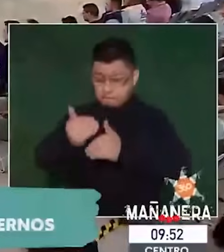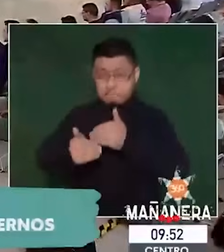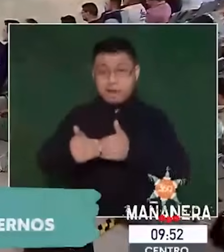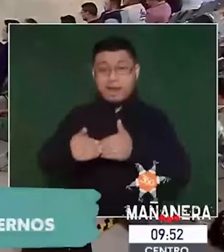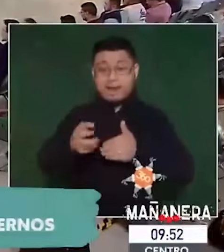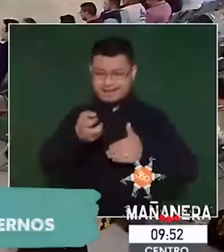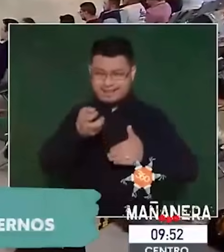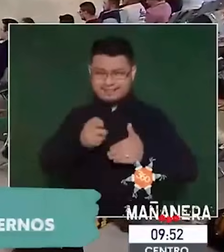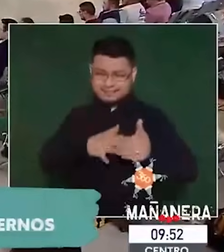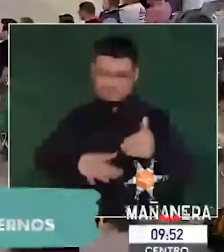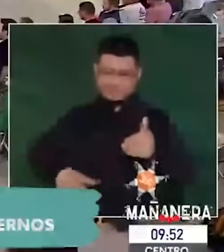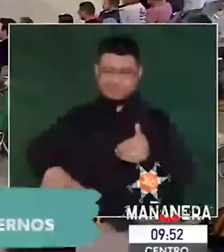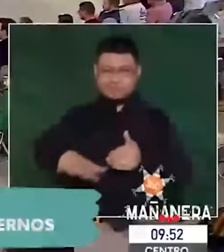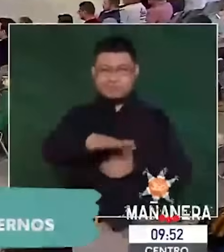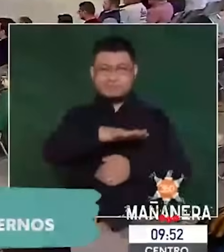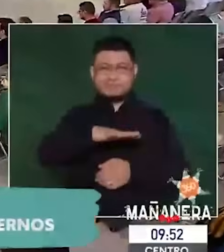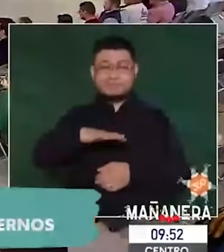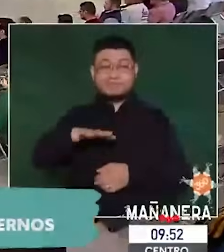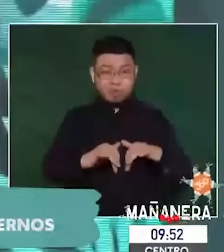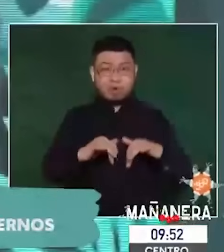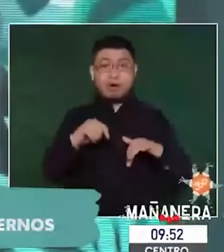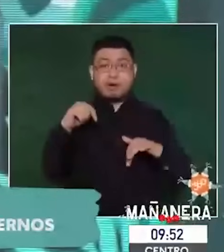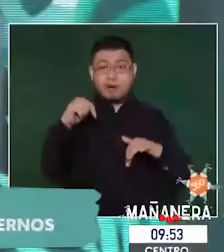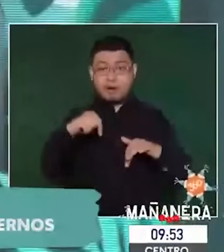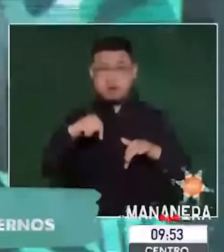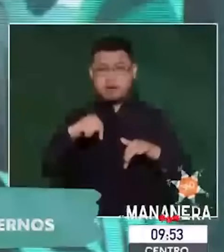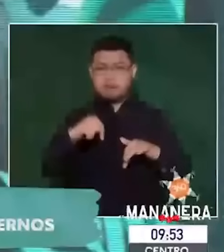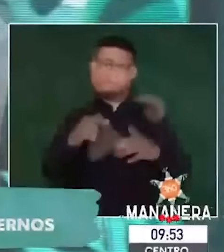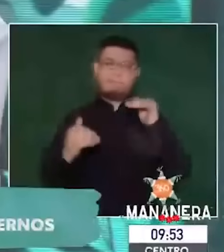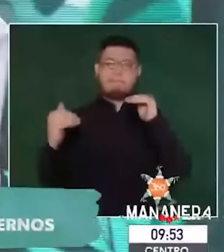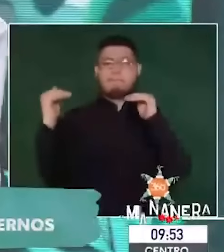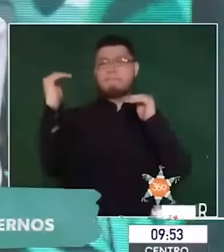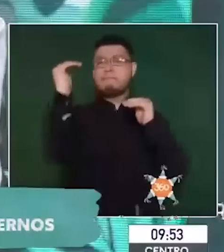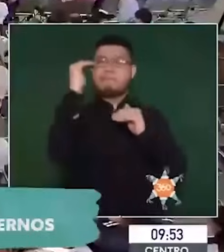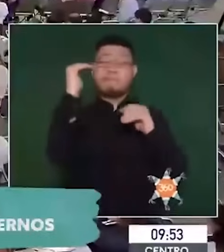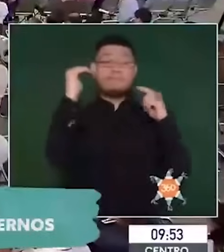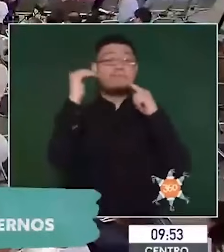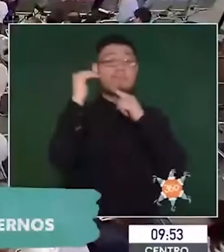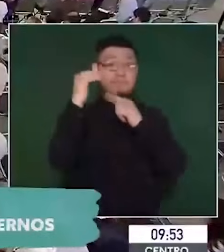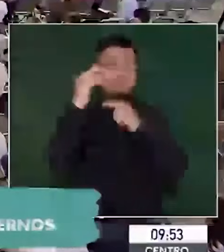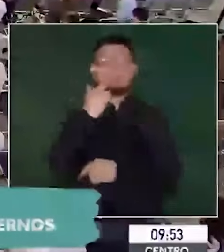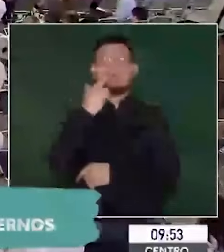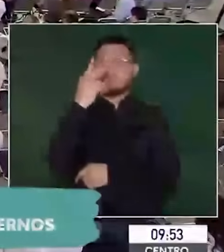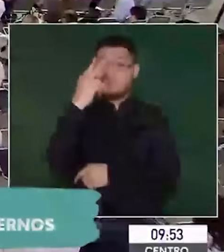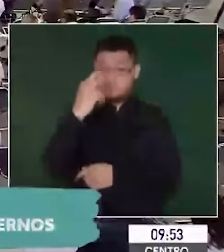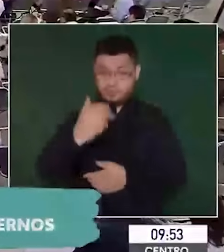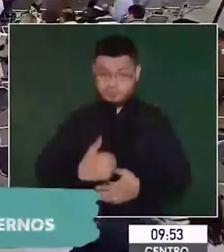de todo el país, especializados. También